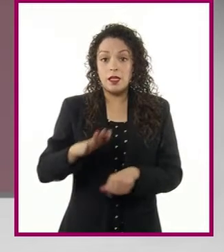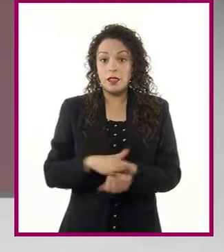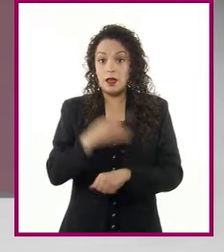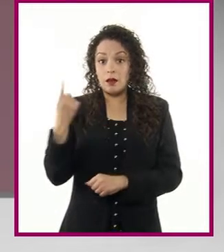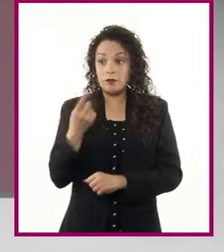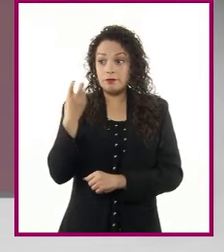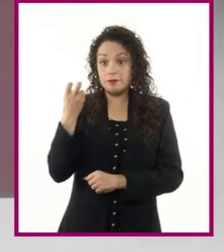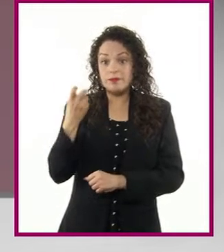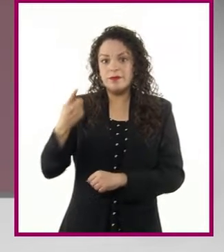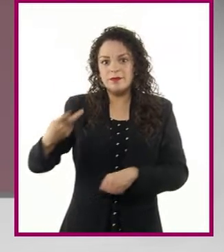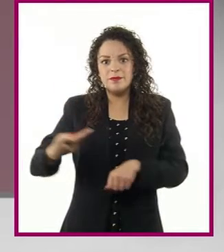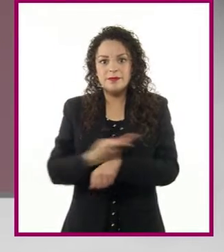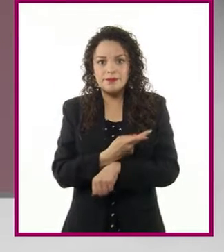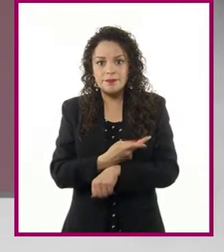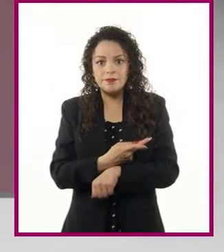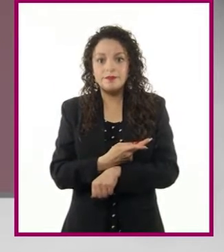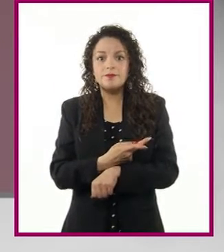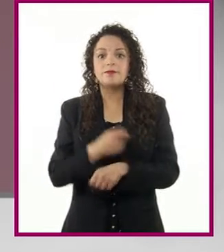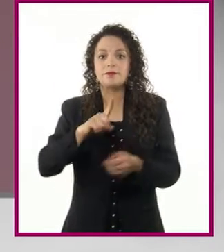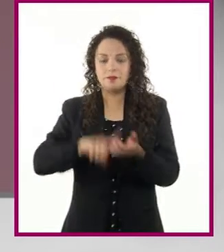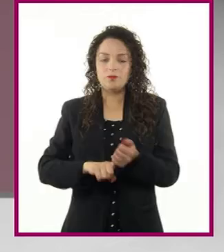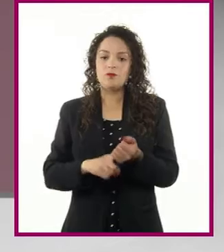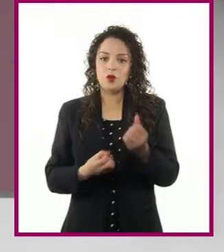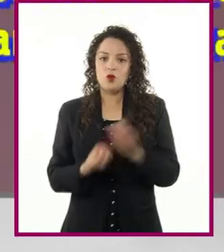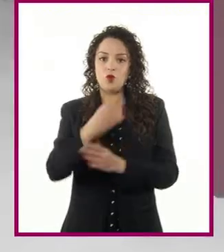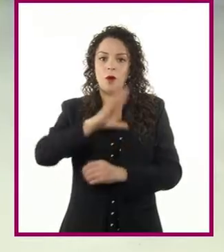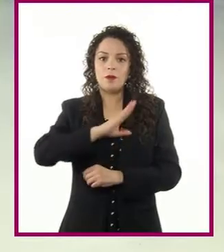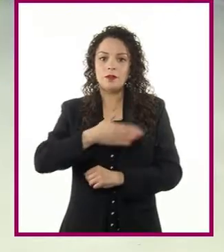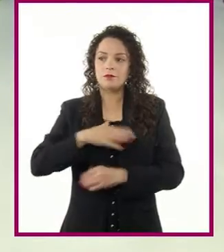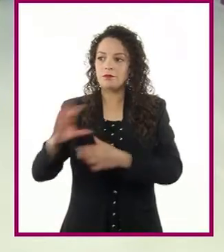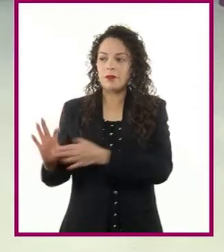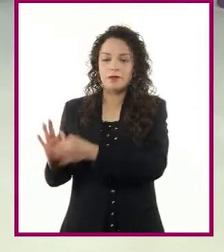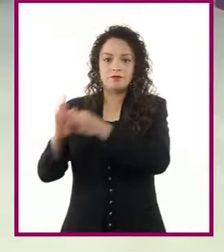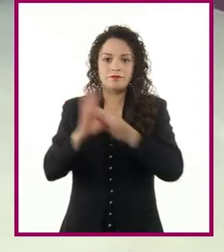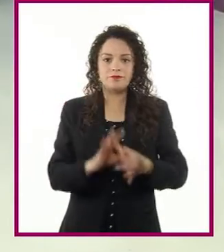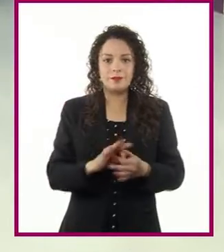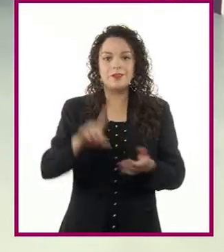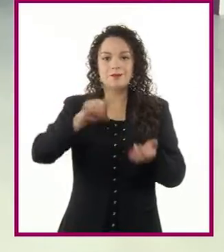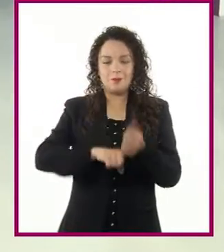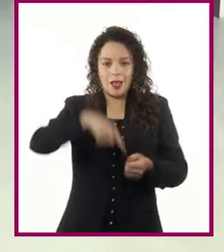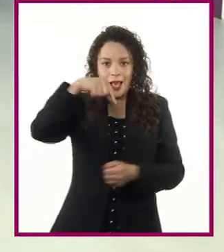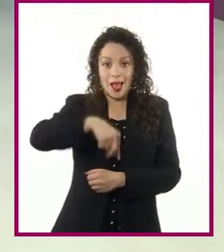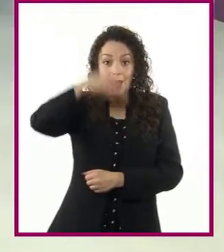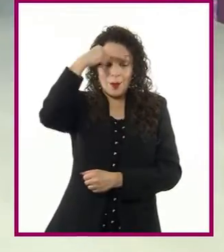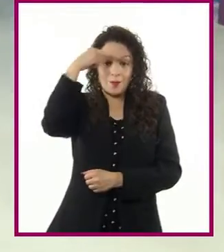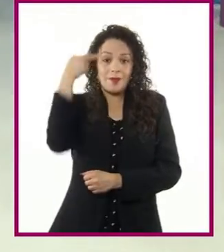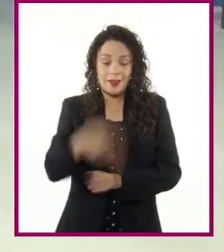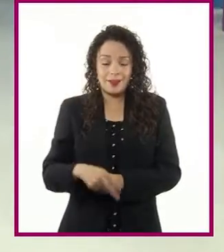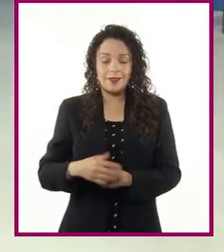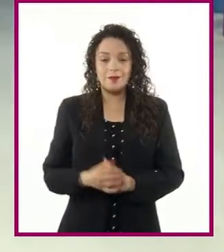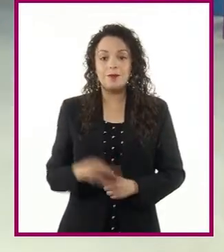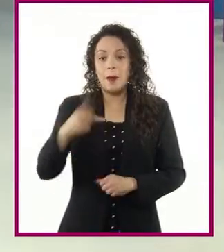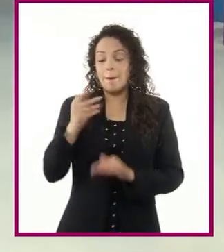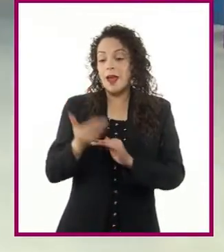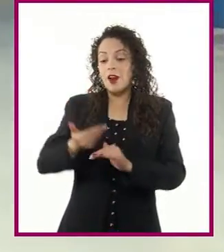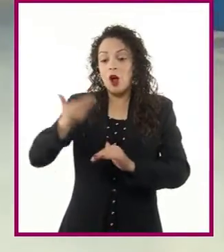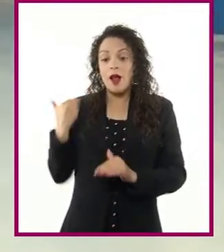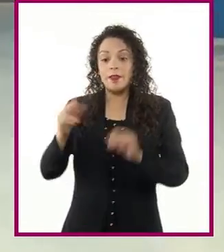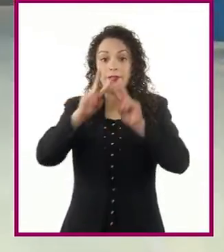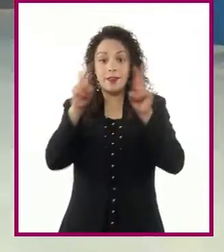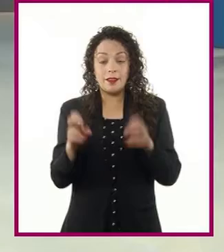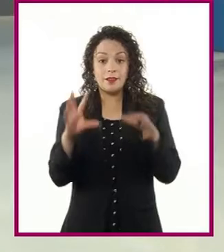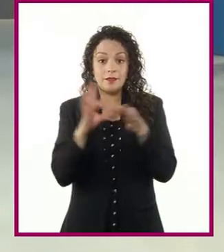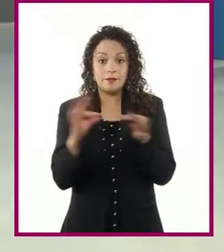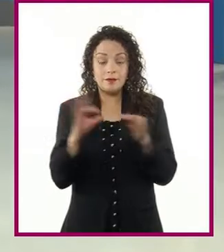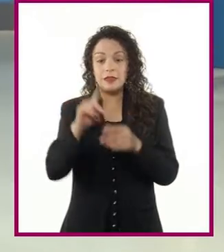influyó determinantemente en la Nueva España. Pero antes de iniciar con nuestro tema, les recordamos que